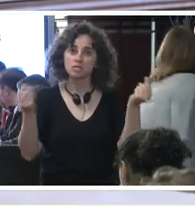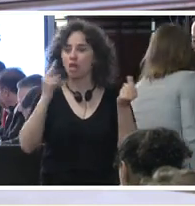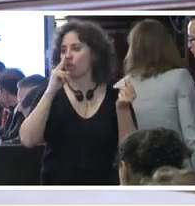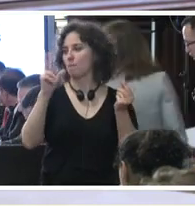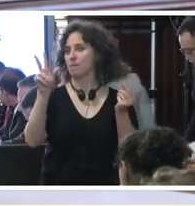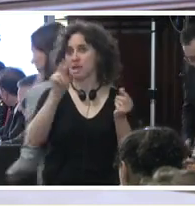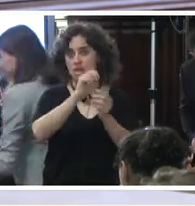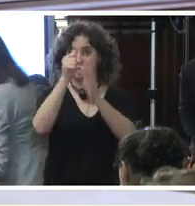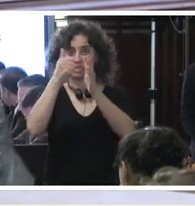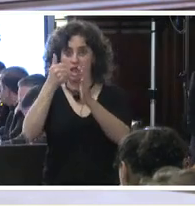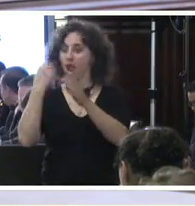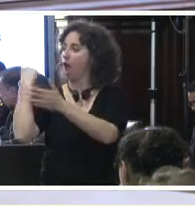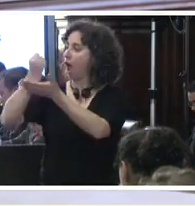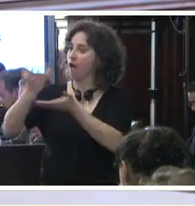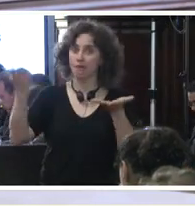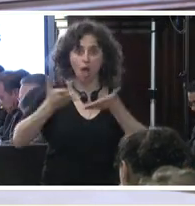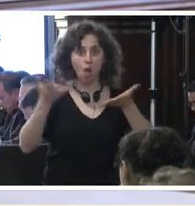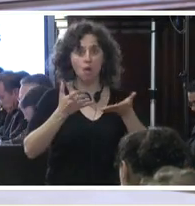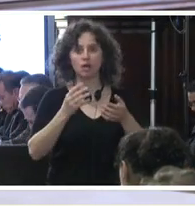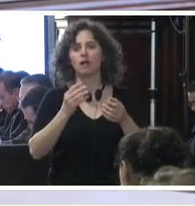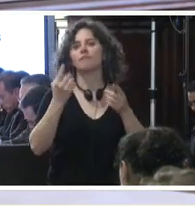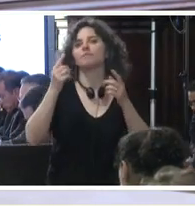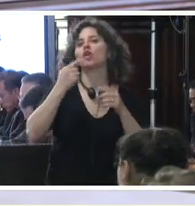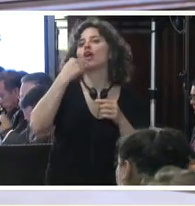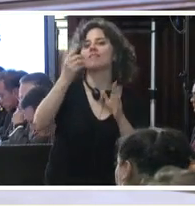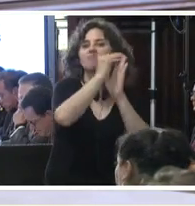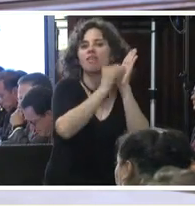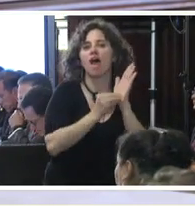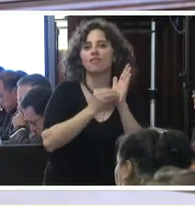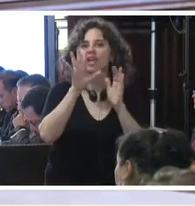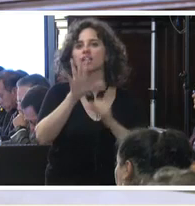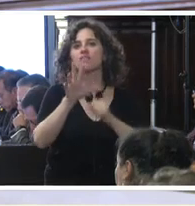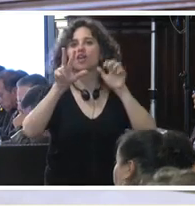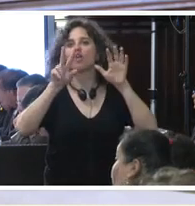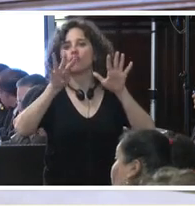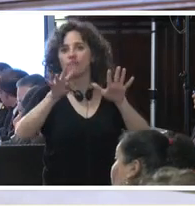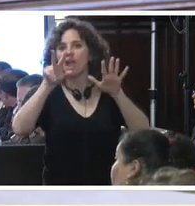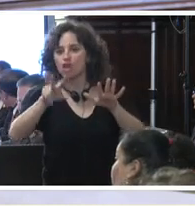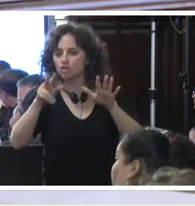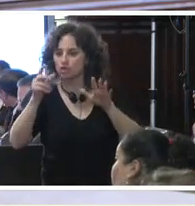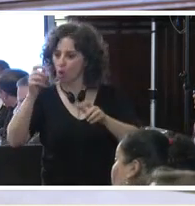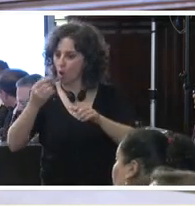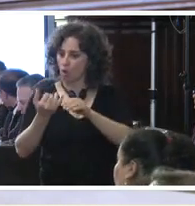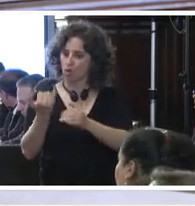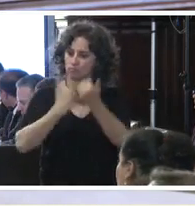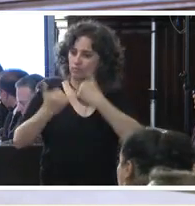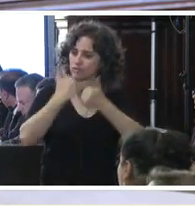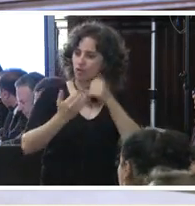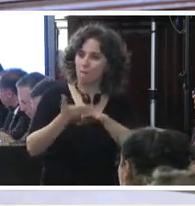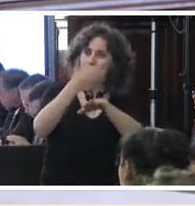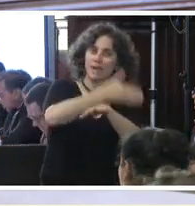2006. De acuerdo con la PGR, hay un total de 598 averiguaciones previas sobre desaparición forzada de